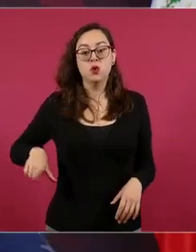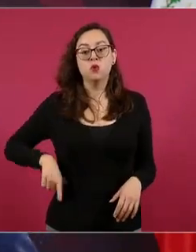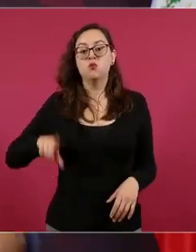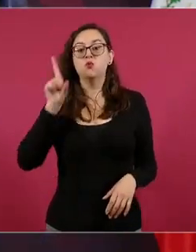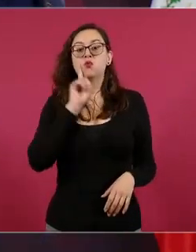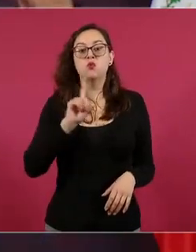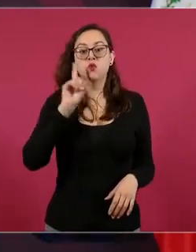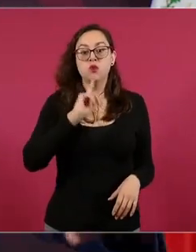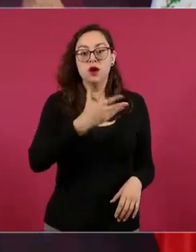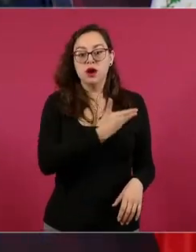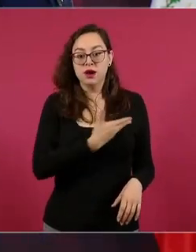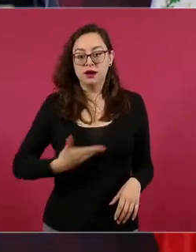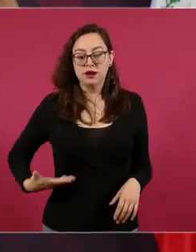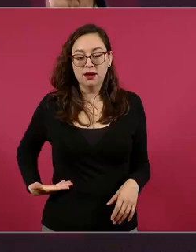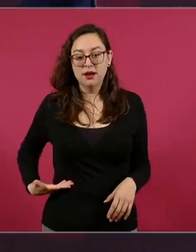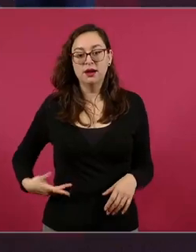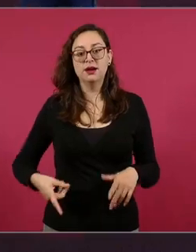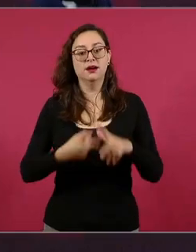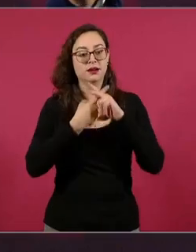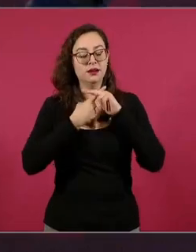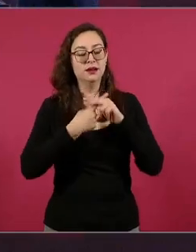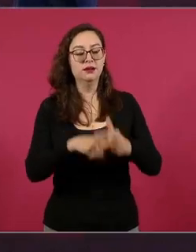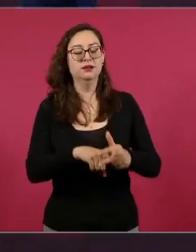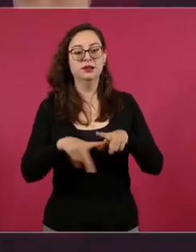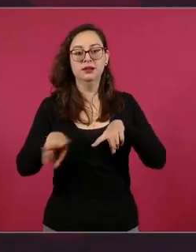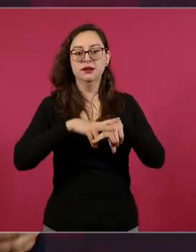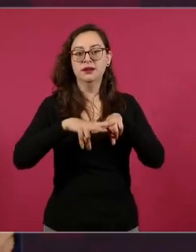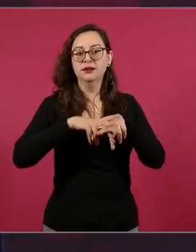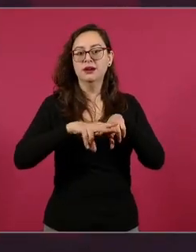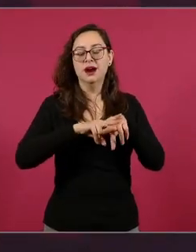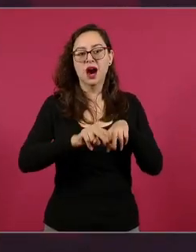empezar con los trenes hacia el norte